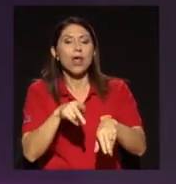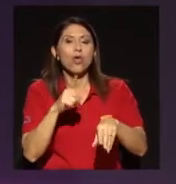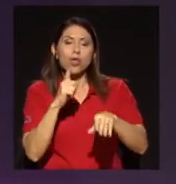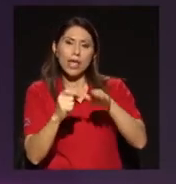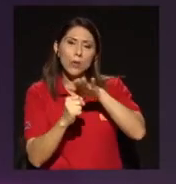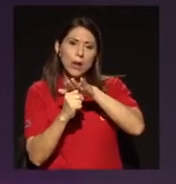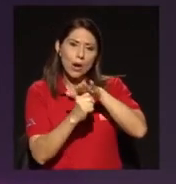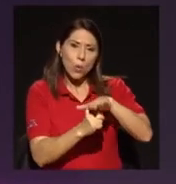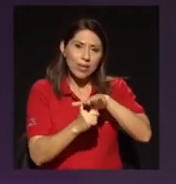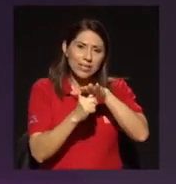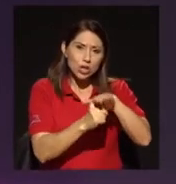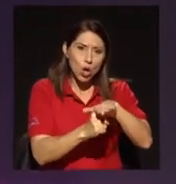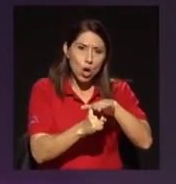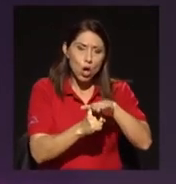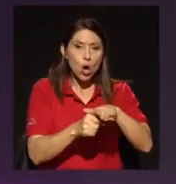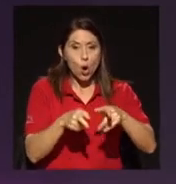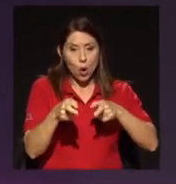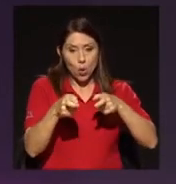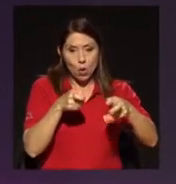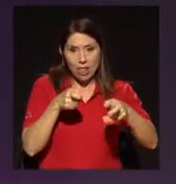desbalance en el poder, ¿verdad?